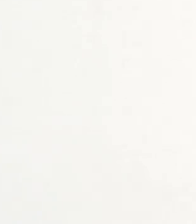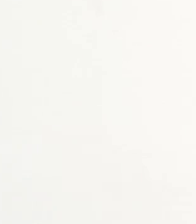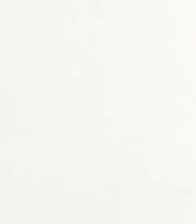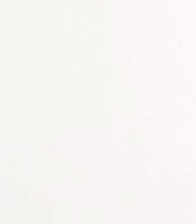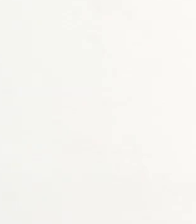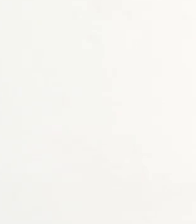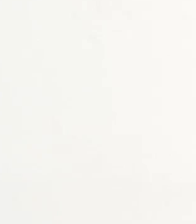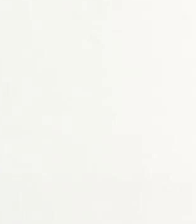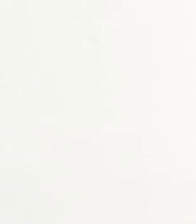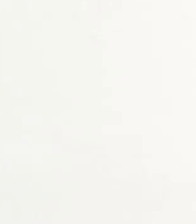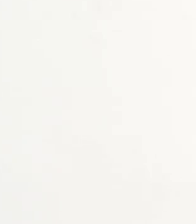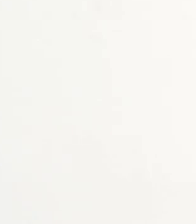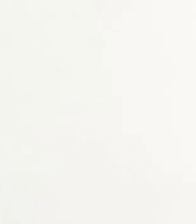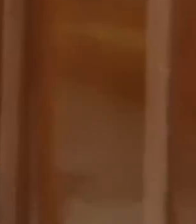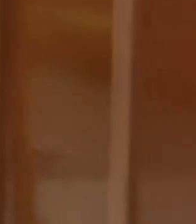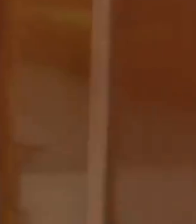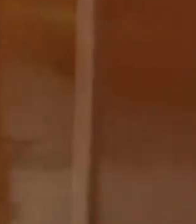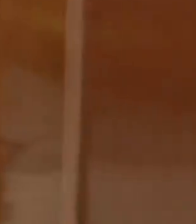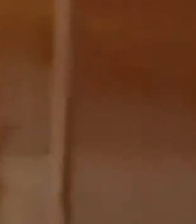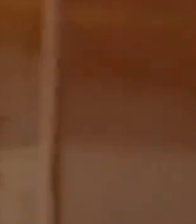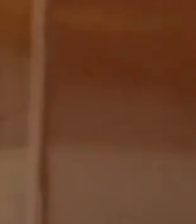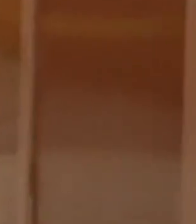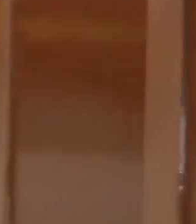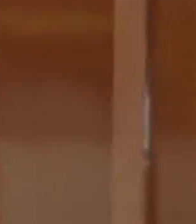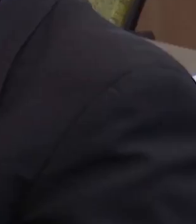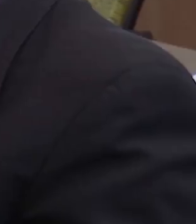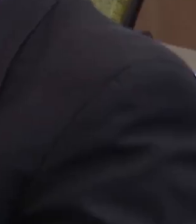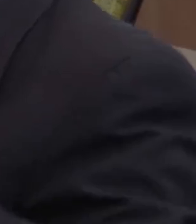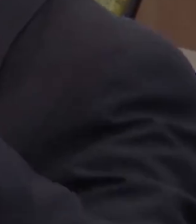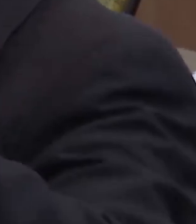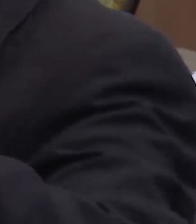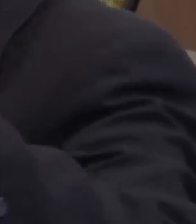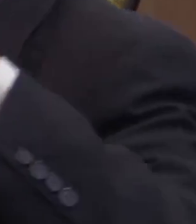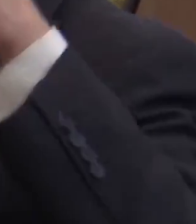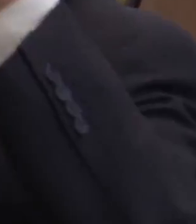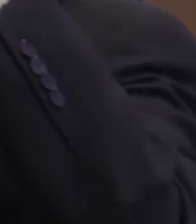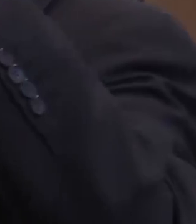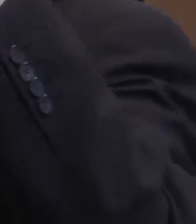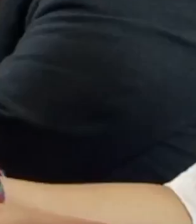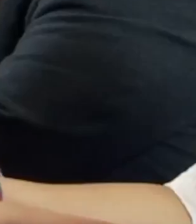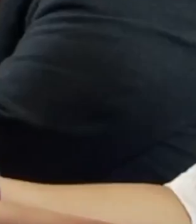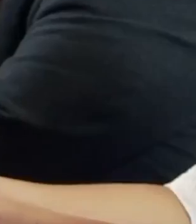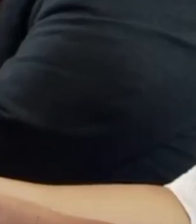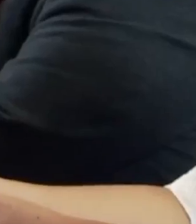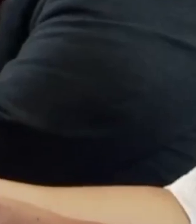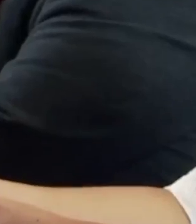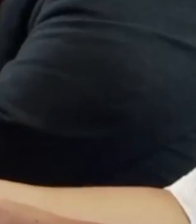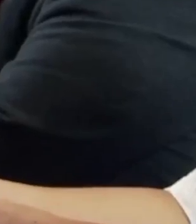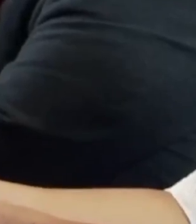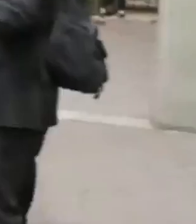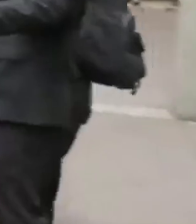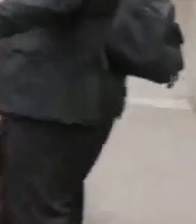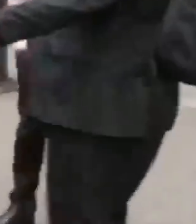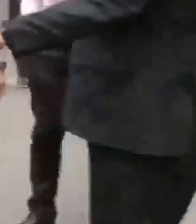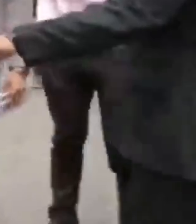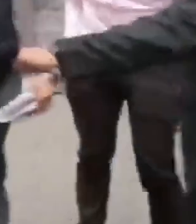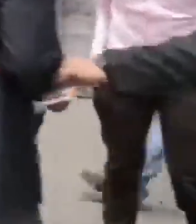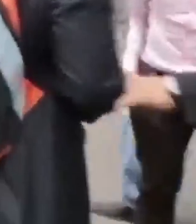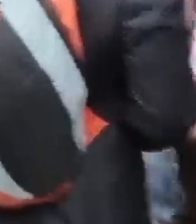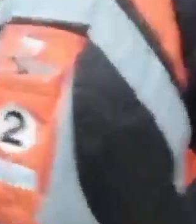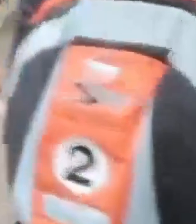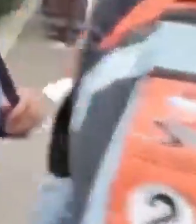la excepción es la regla. Una opinión honesta desde la perspectiva de jóvenes universitarios y académicos.